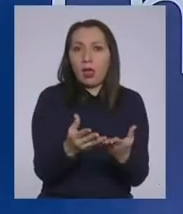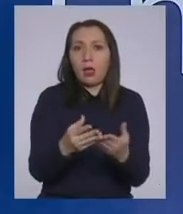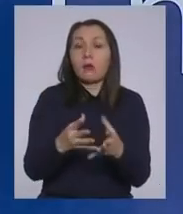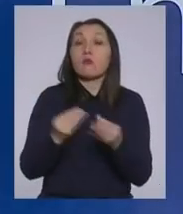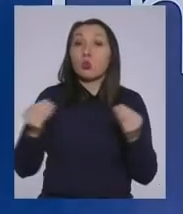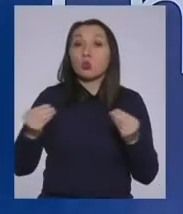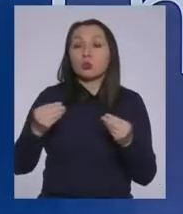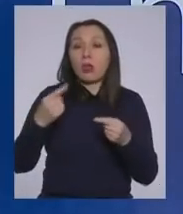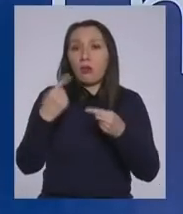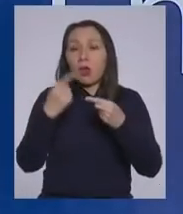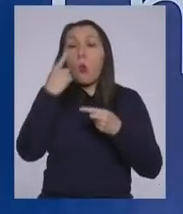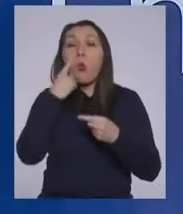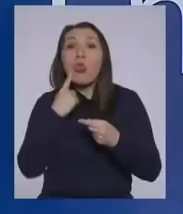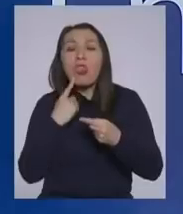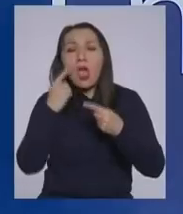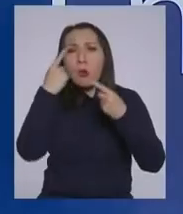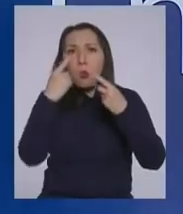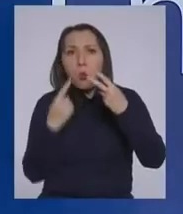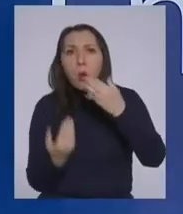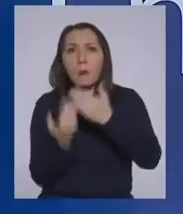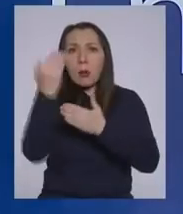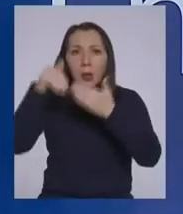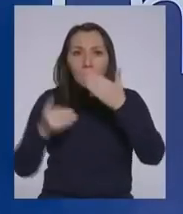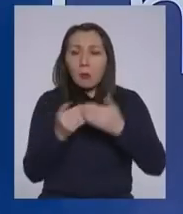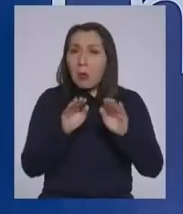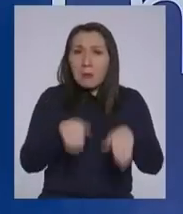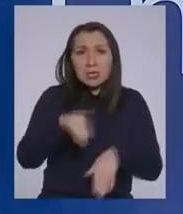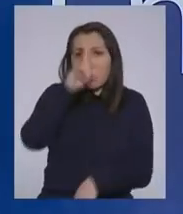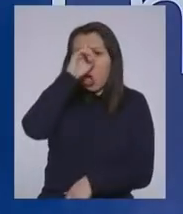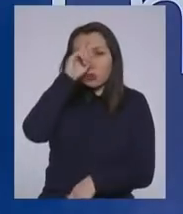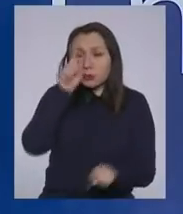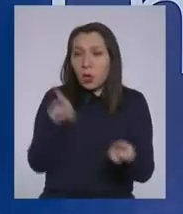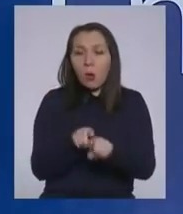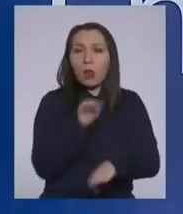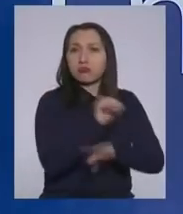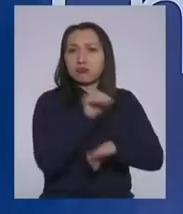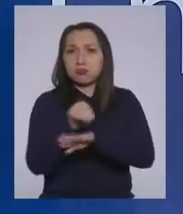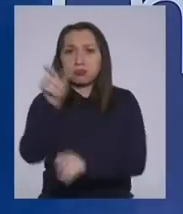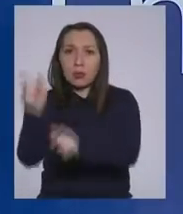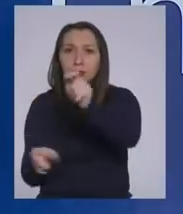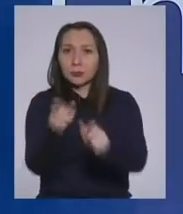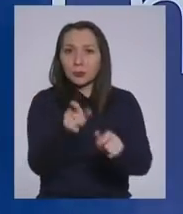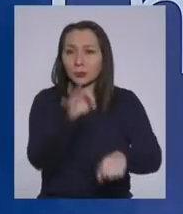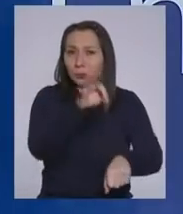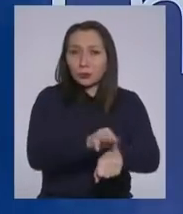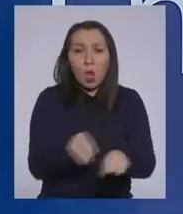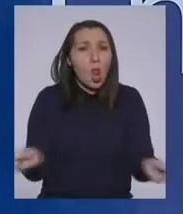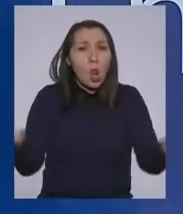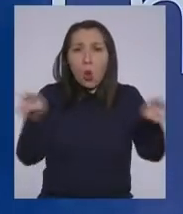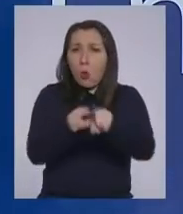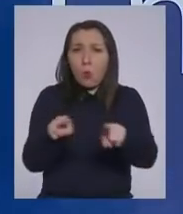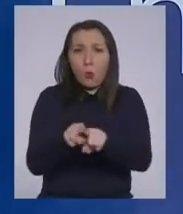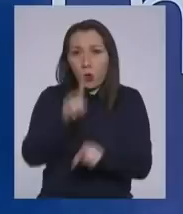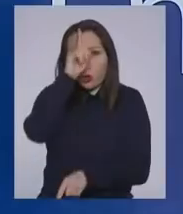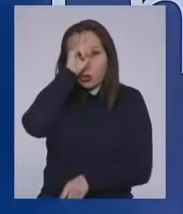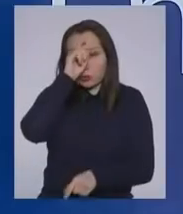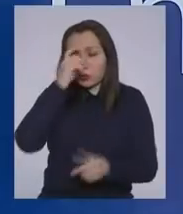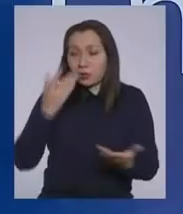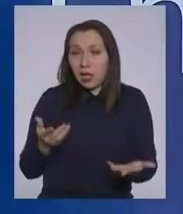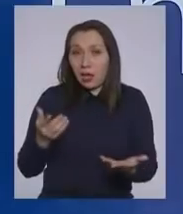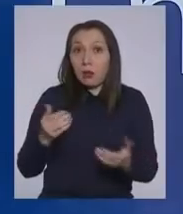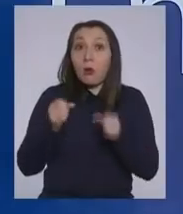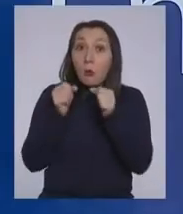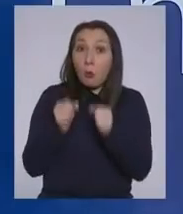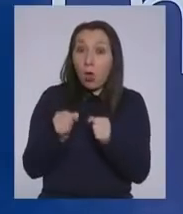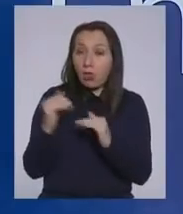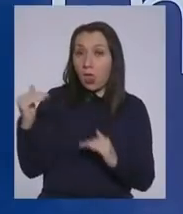varias veces al día a los pacientes, tal como ocurre en un hospital. Esto es lo mismo que un hospital. Y para poder llegar